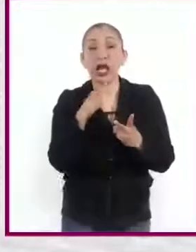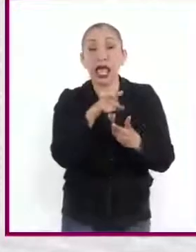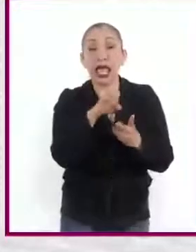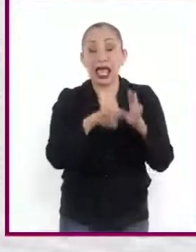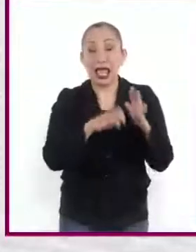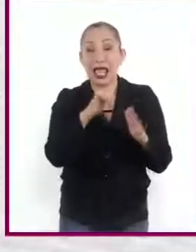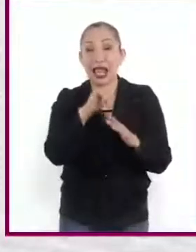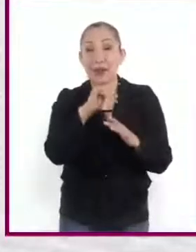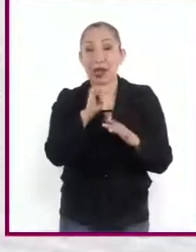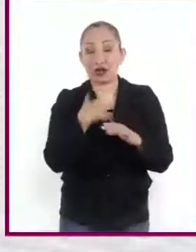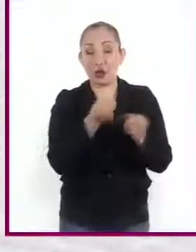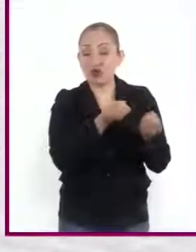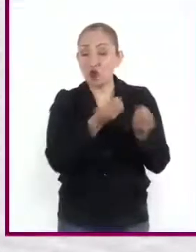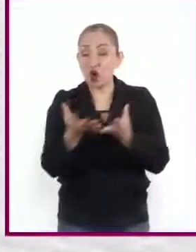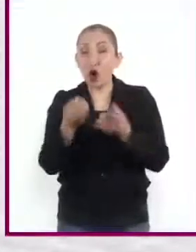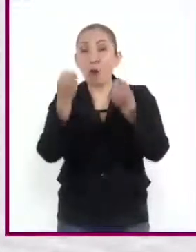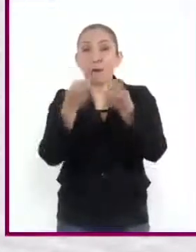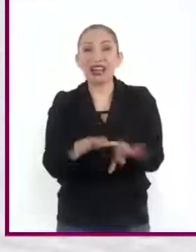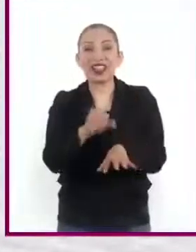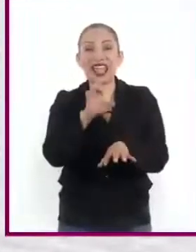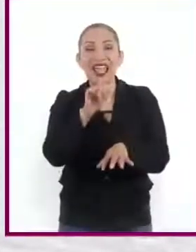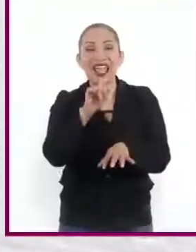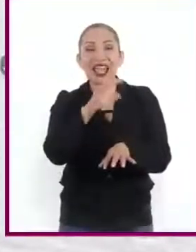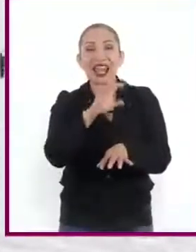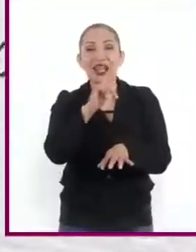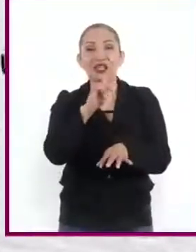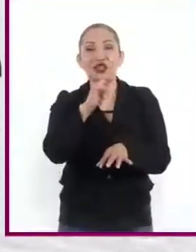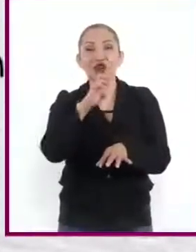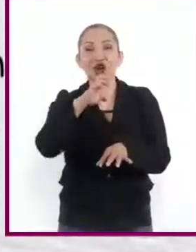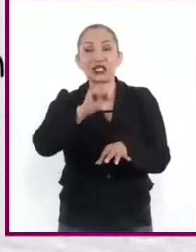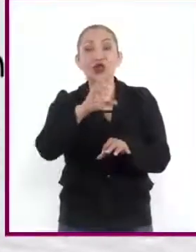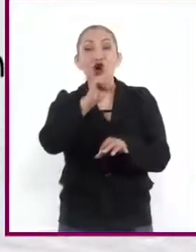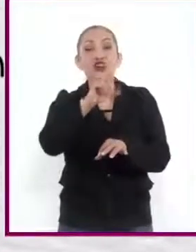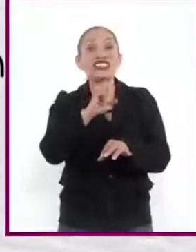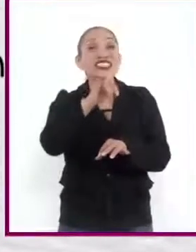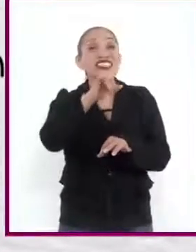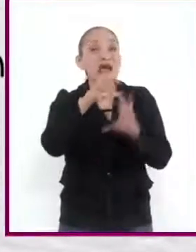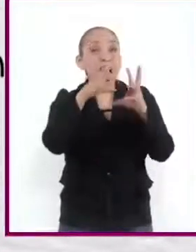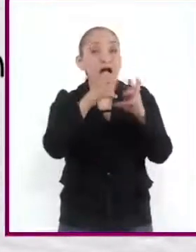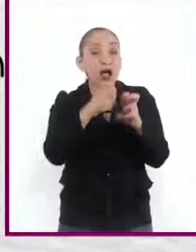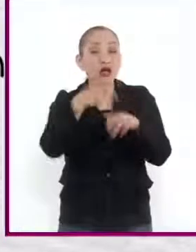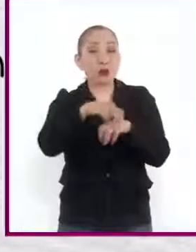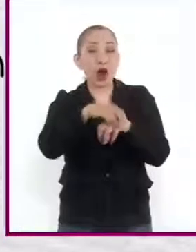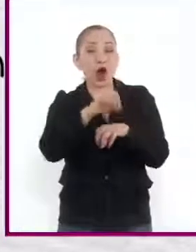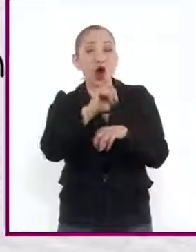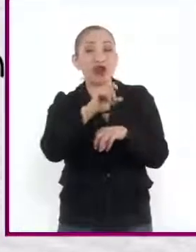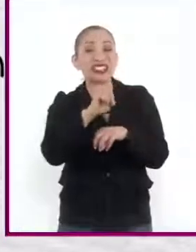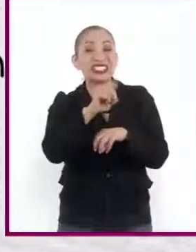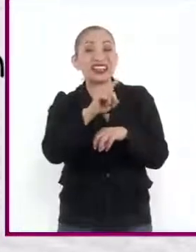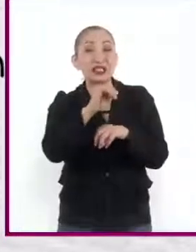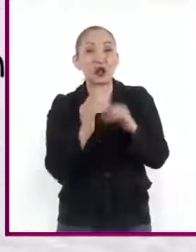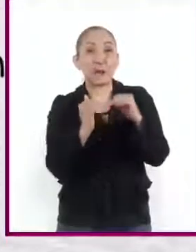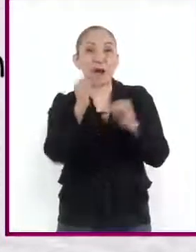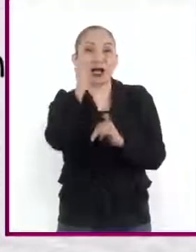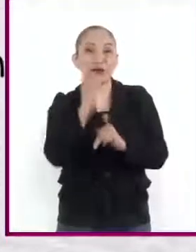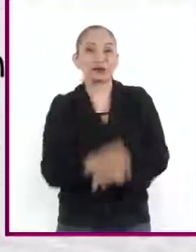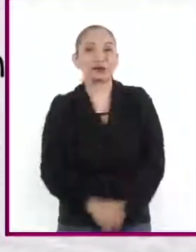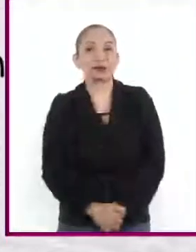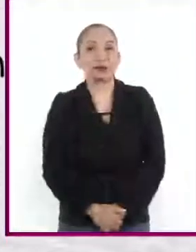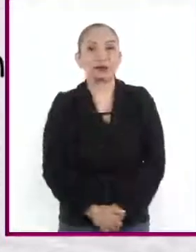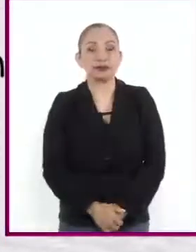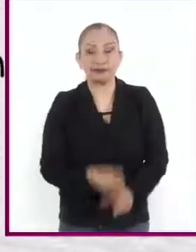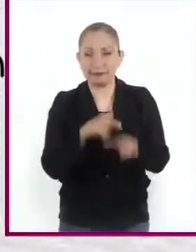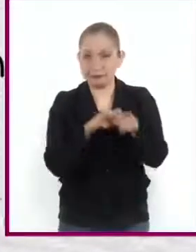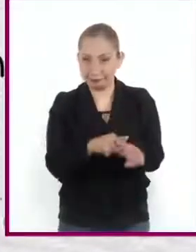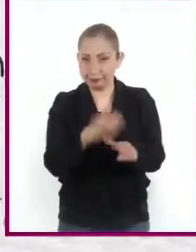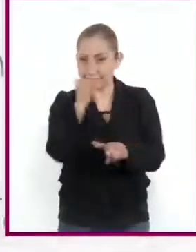el elemento que cede o pierde electrones se oxida y su número de oxidación aumenta.